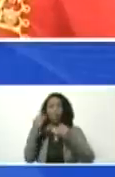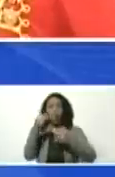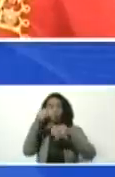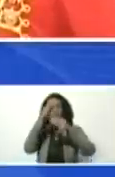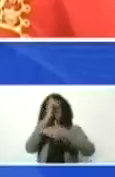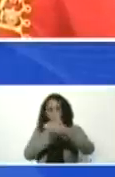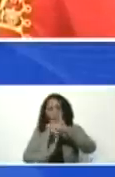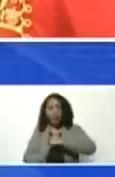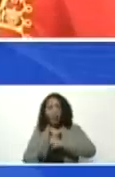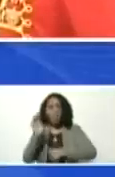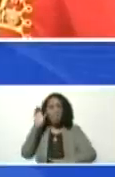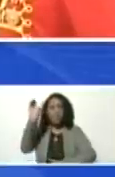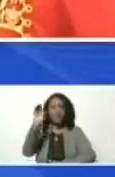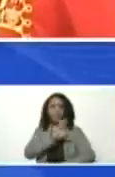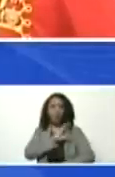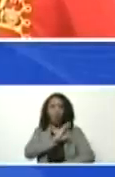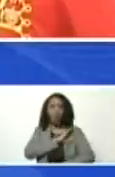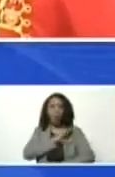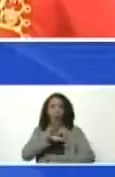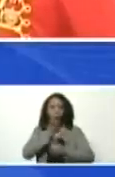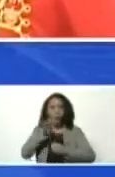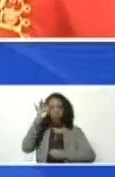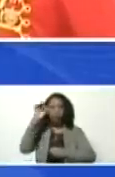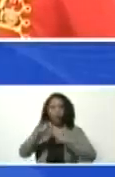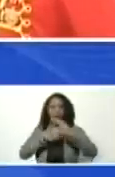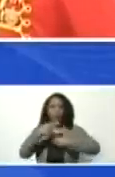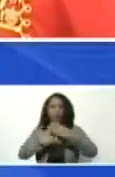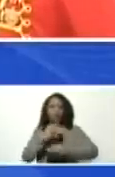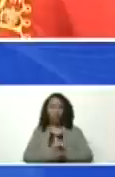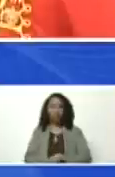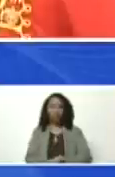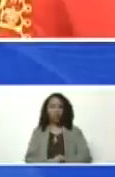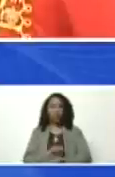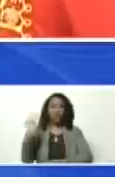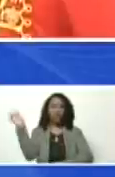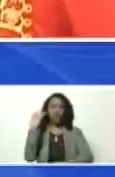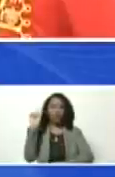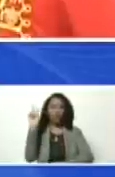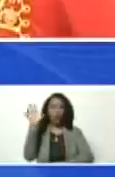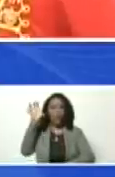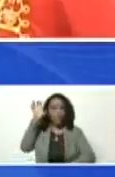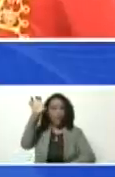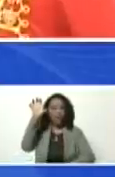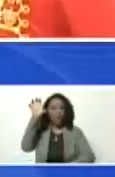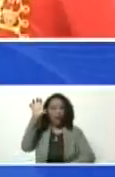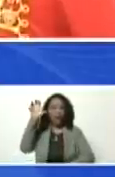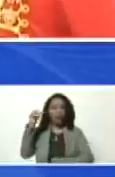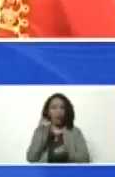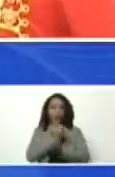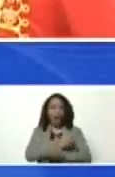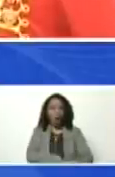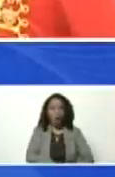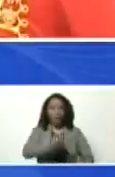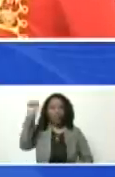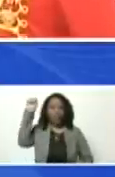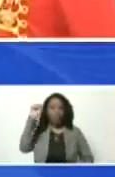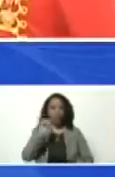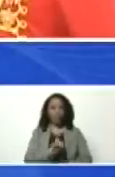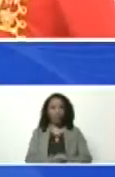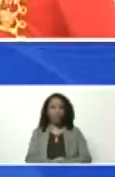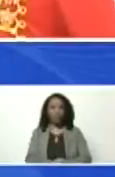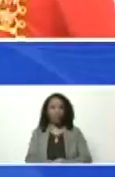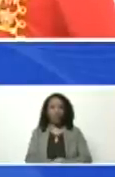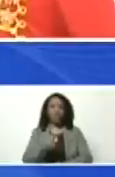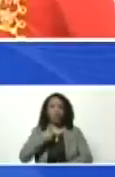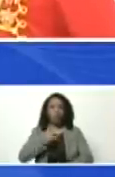mucho patriotismo, mucho espíritu revolucionario. Venezuela es la patria de los libertadores. Y les